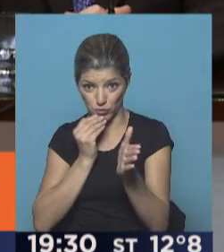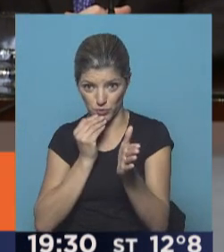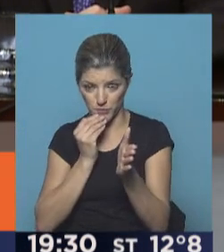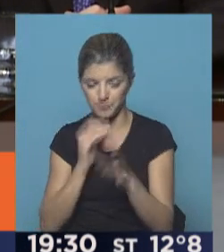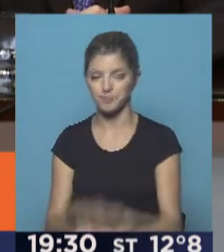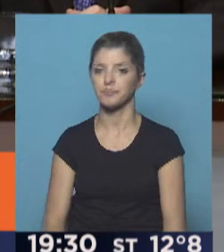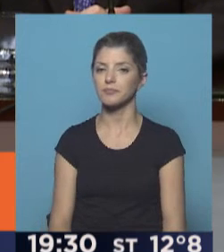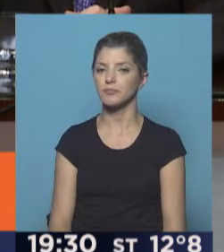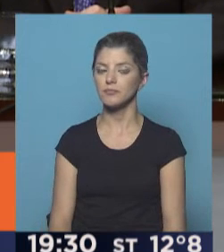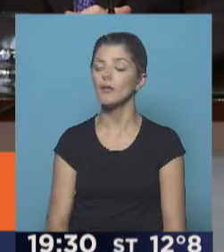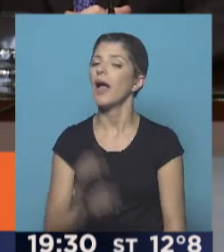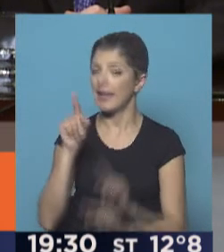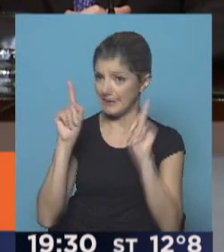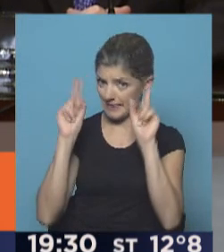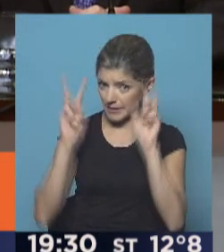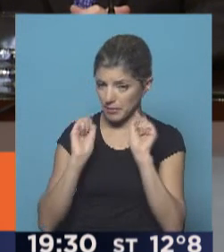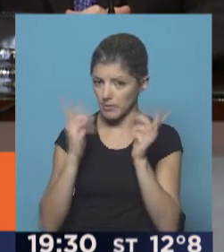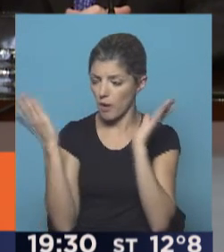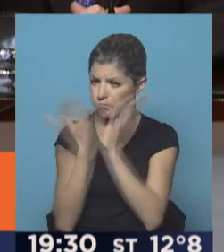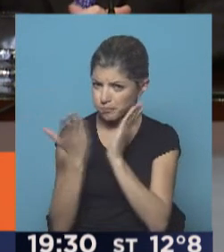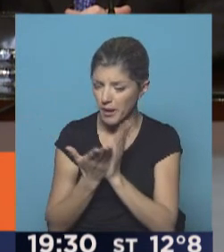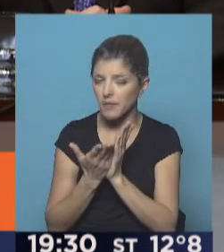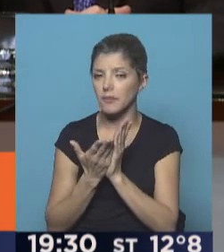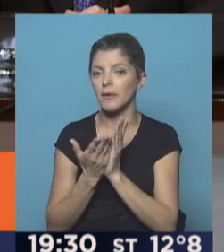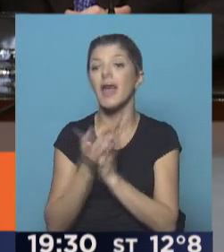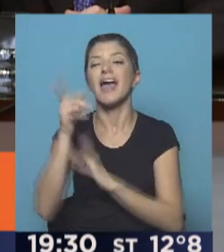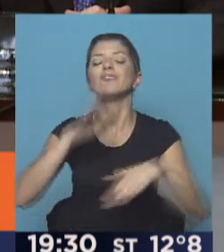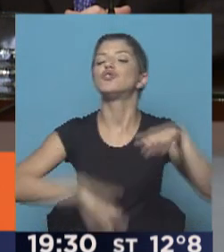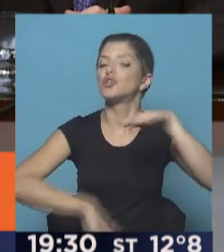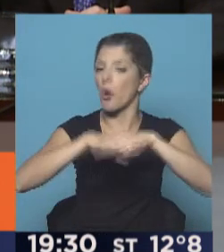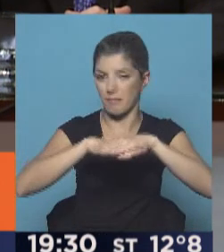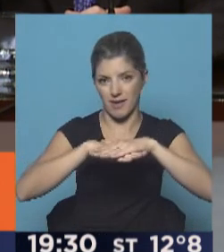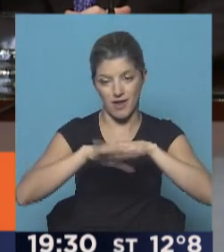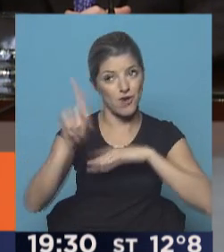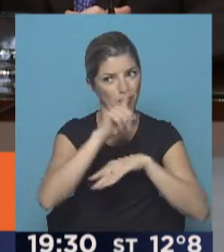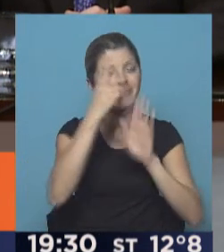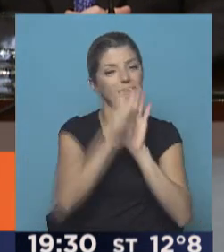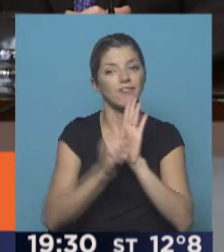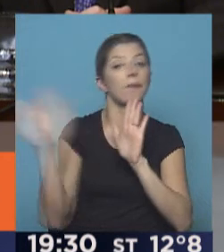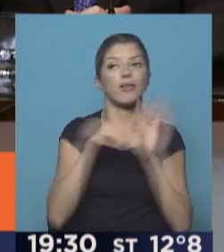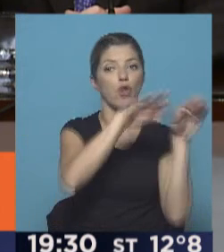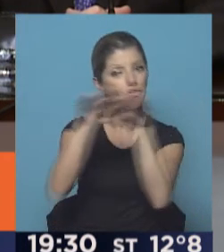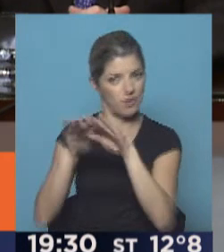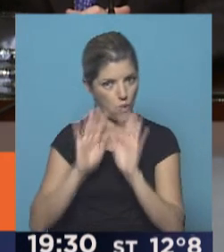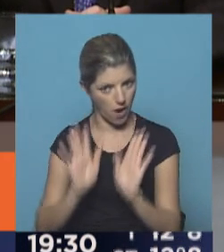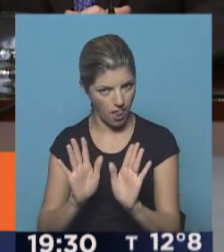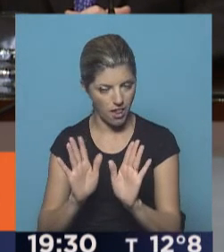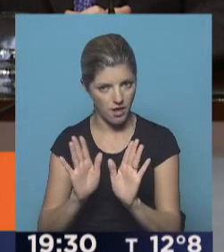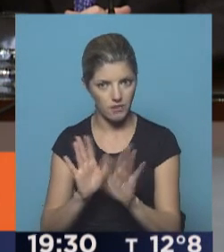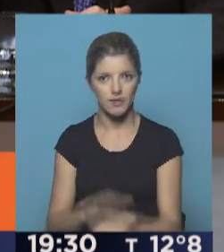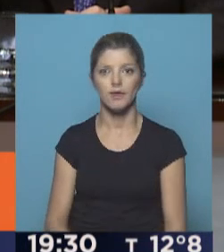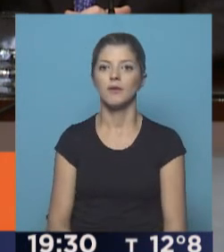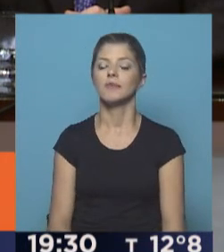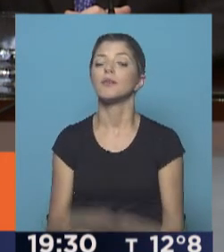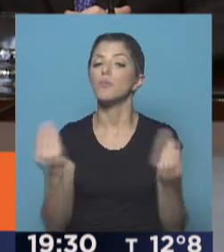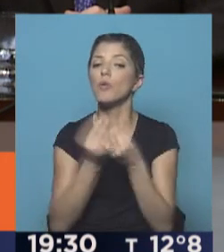se analizó ese tema de la posibilidad de... Porque justamente esto es un tope, no es una tarifa igual para todos. Se analizó, como entre las